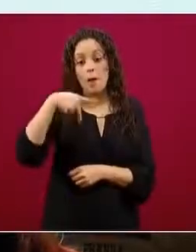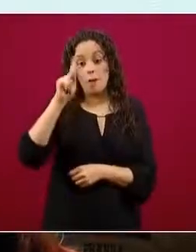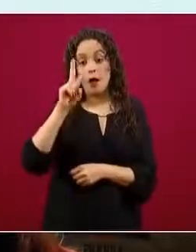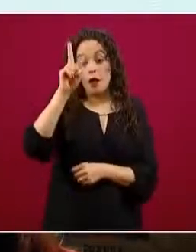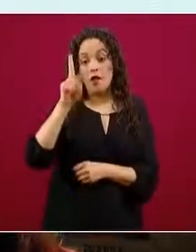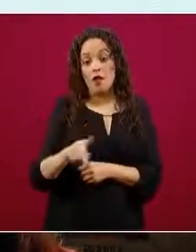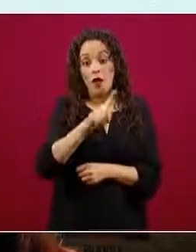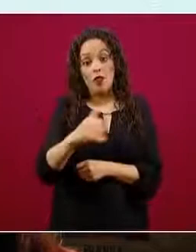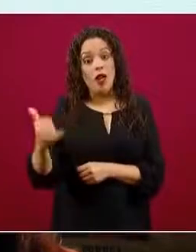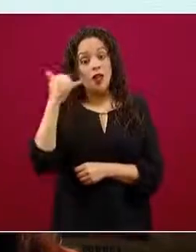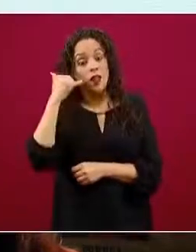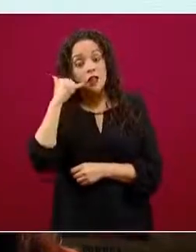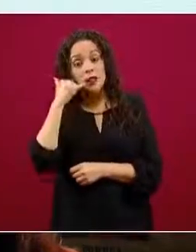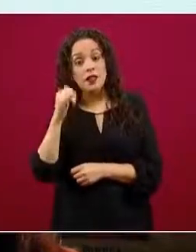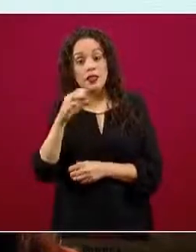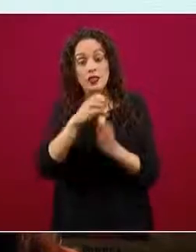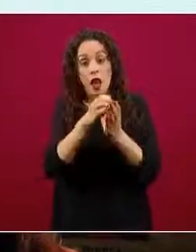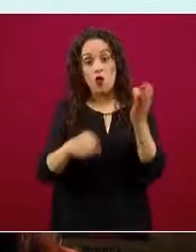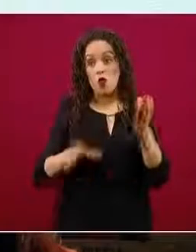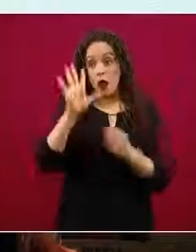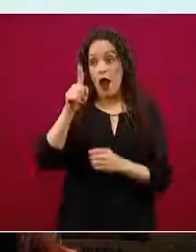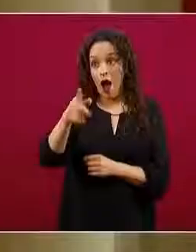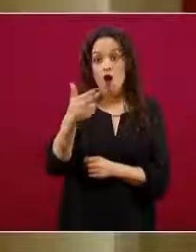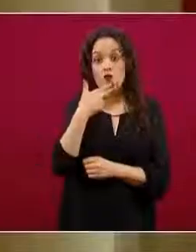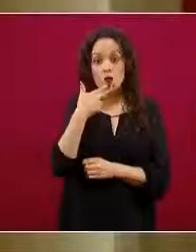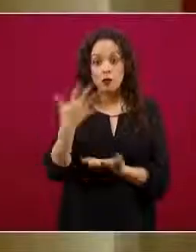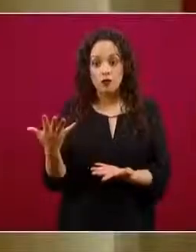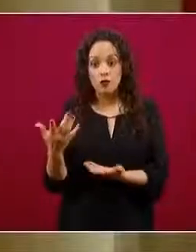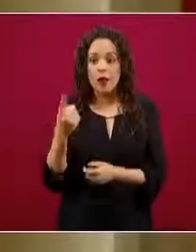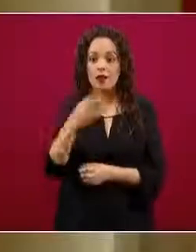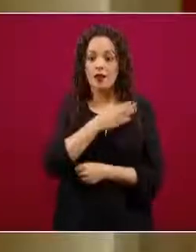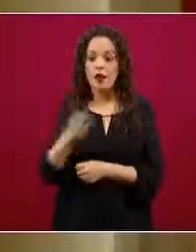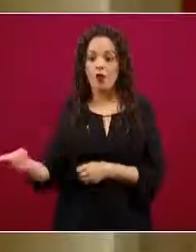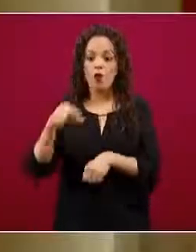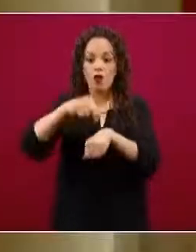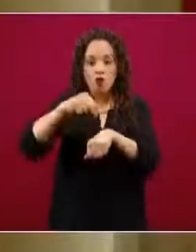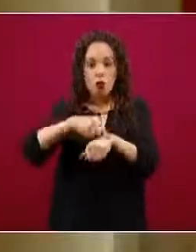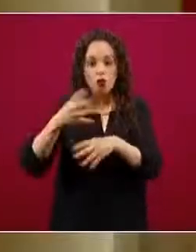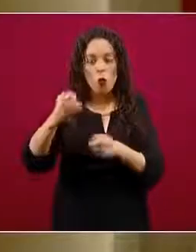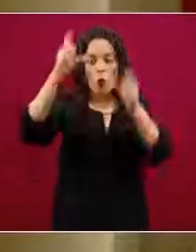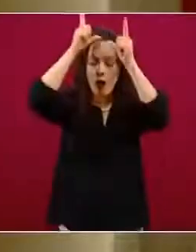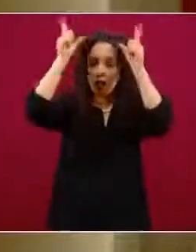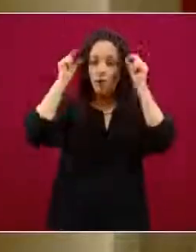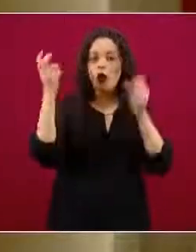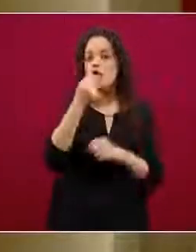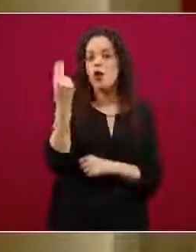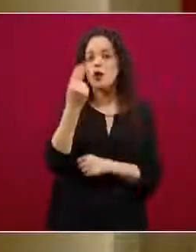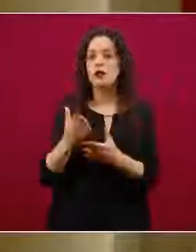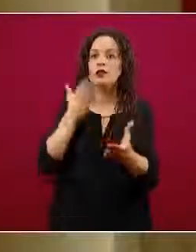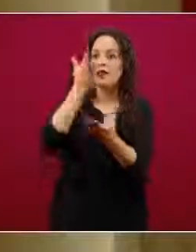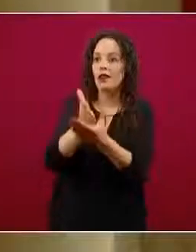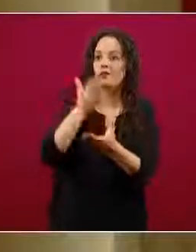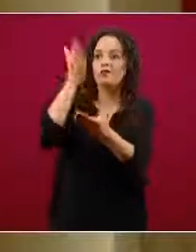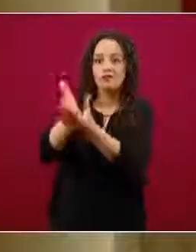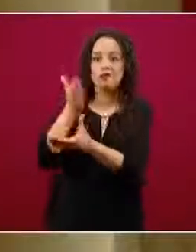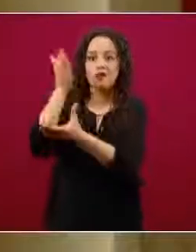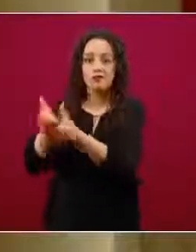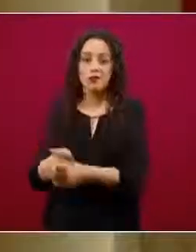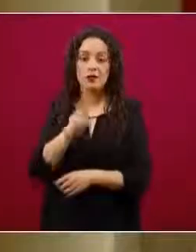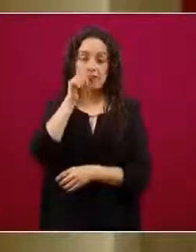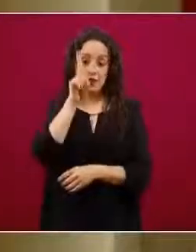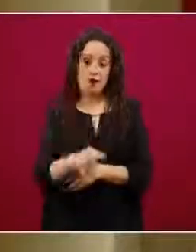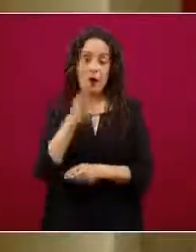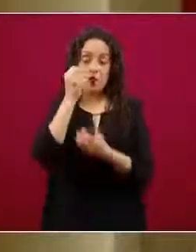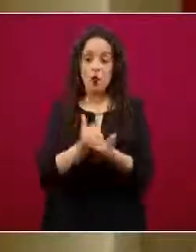que ya muchos de ellos usan celular, entonces no tenemos que ir, nuestros médicos, nuestras enfermeras no tienen que ir hasta allá. Nos ayudan mucho nuestros voluntarios. Creo que esto es un